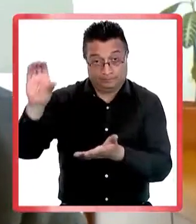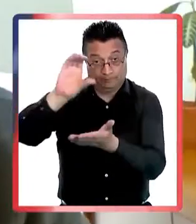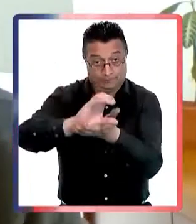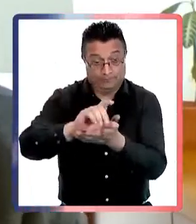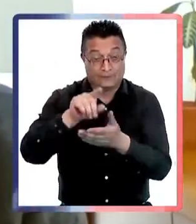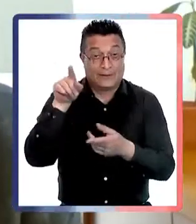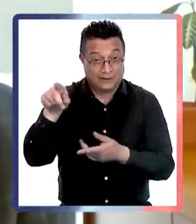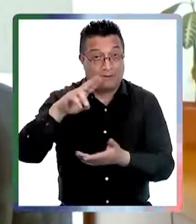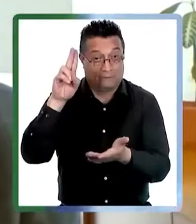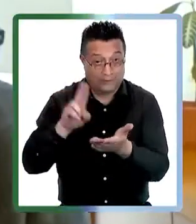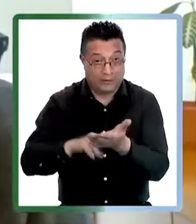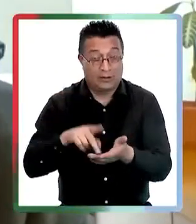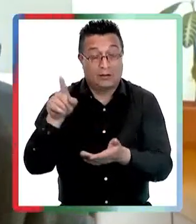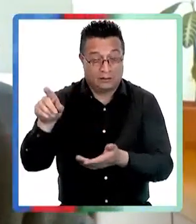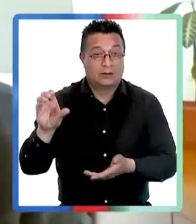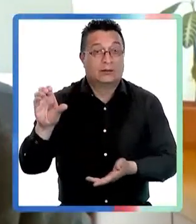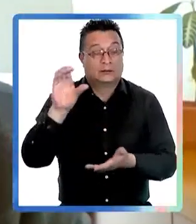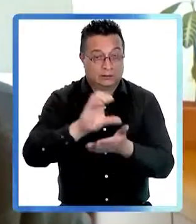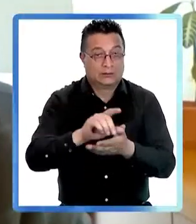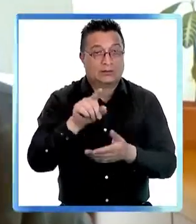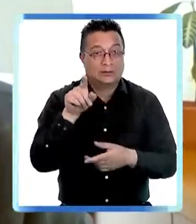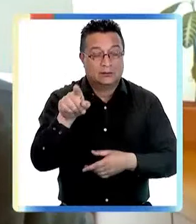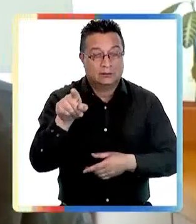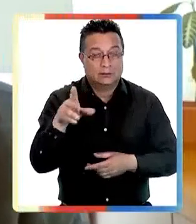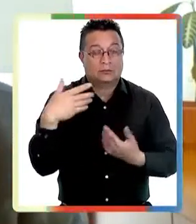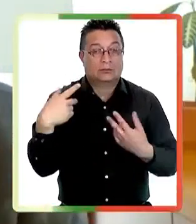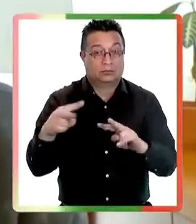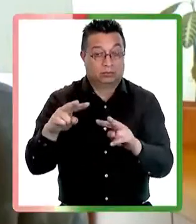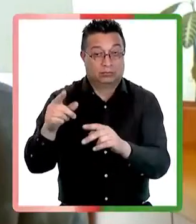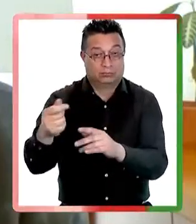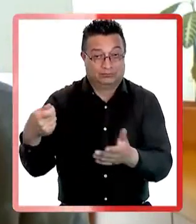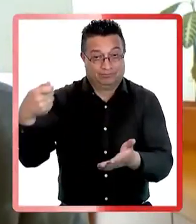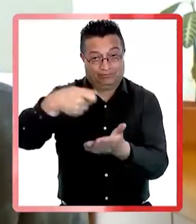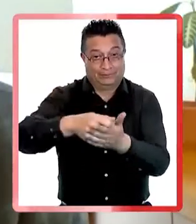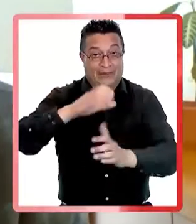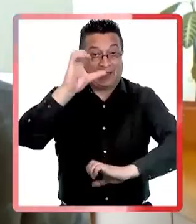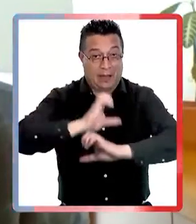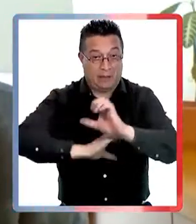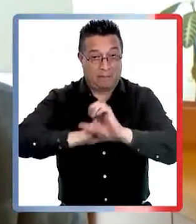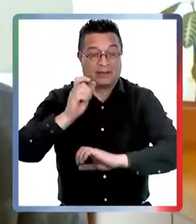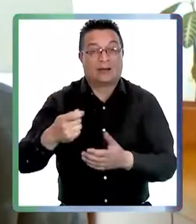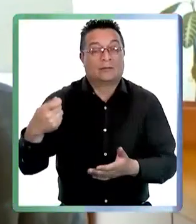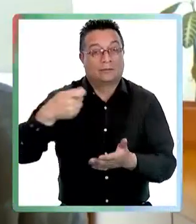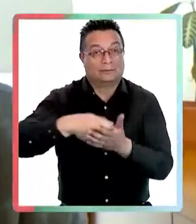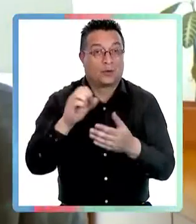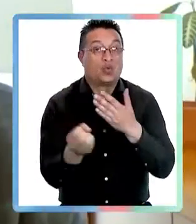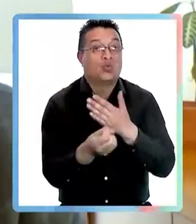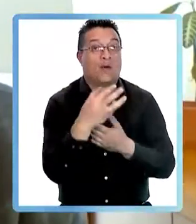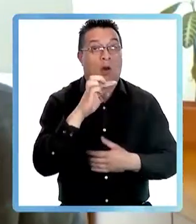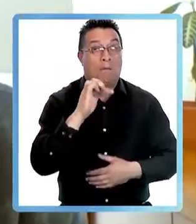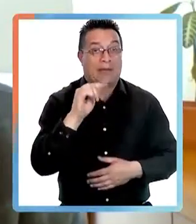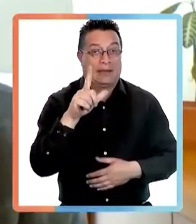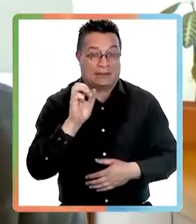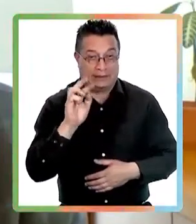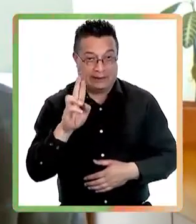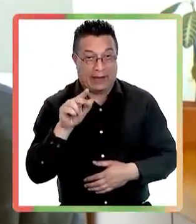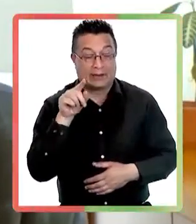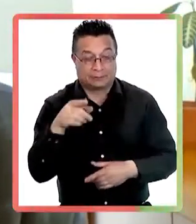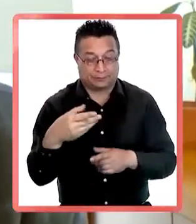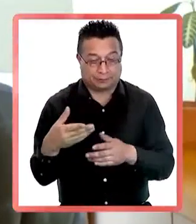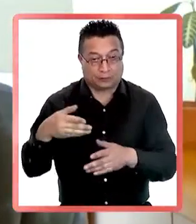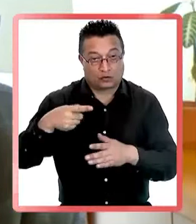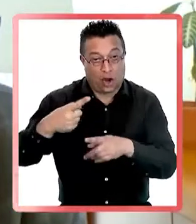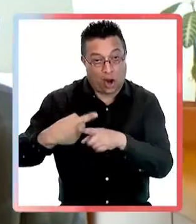recursos, efectivamente, los recursos que provienen del aporte del empleador de este nuevo pilar contributivo de